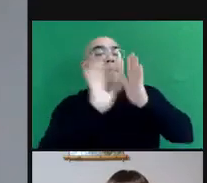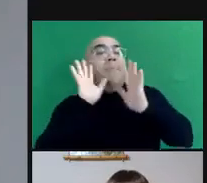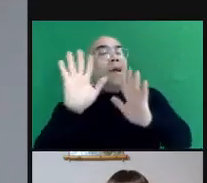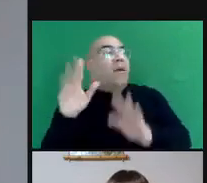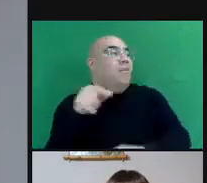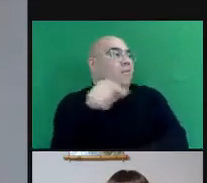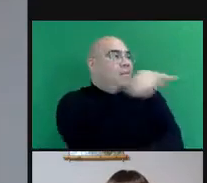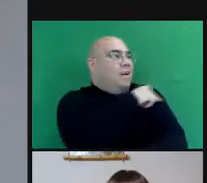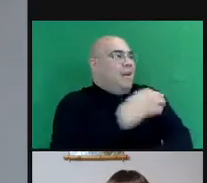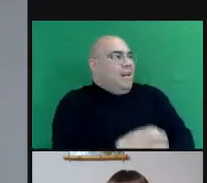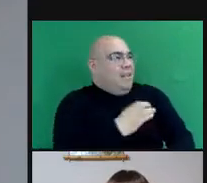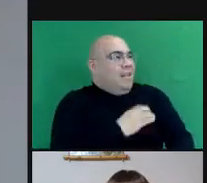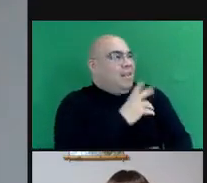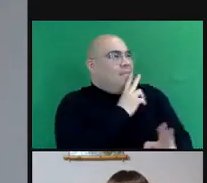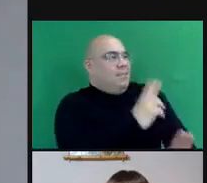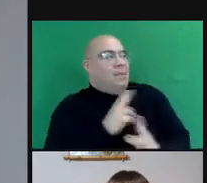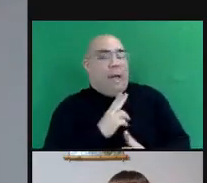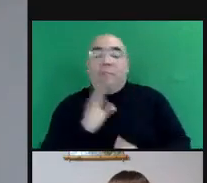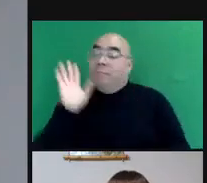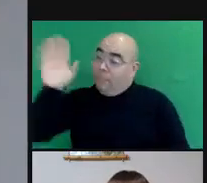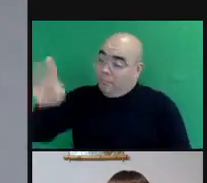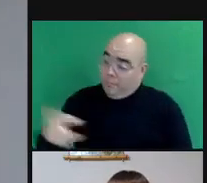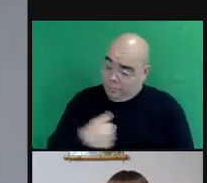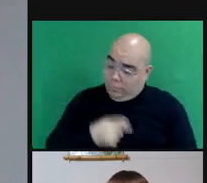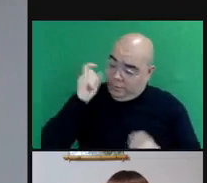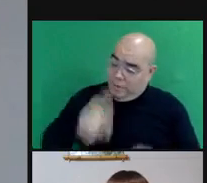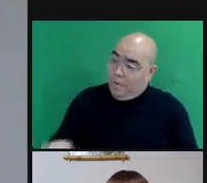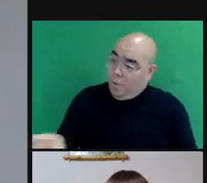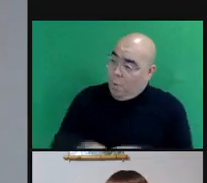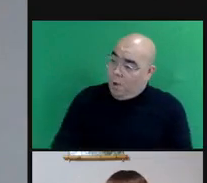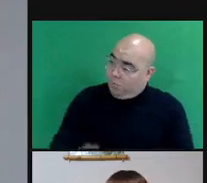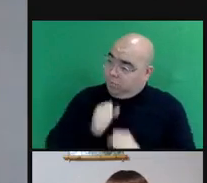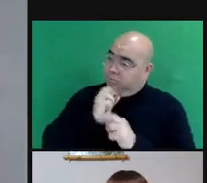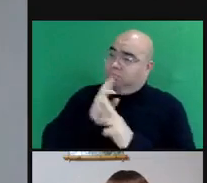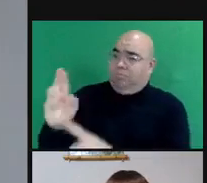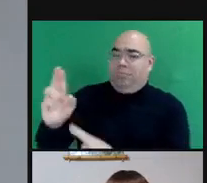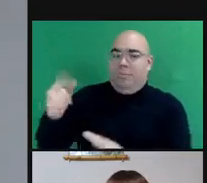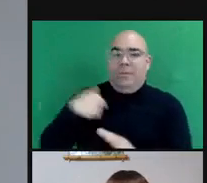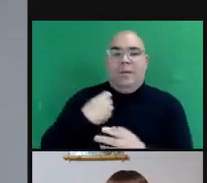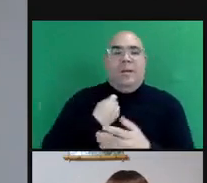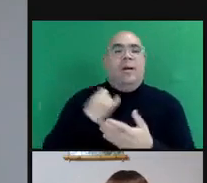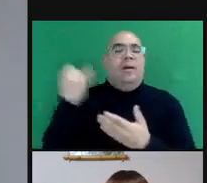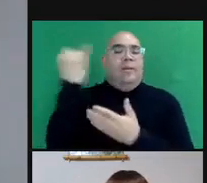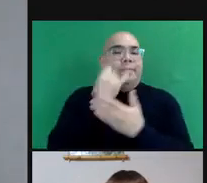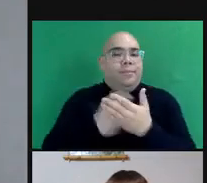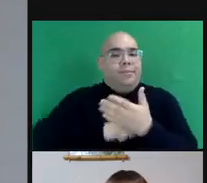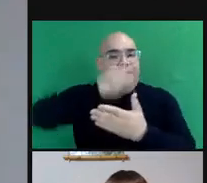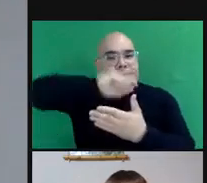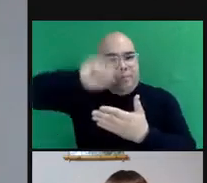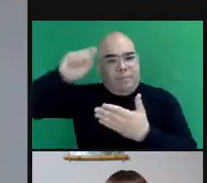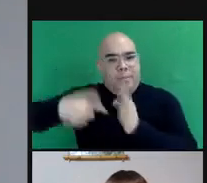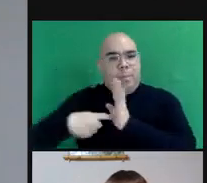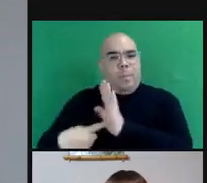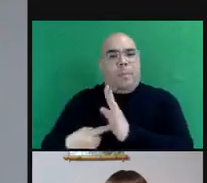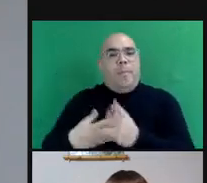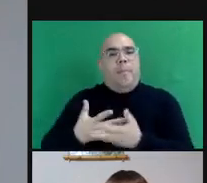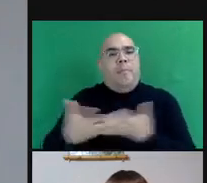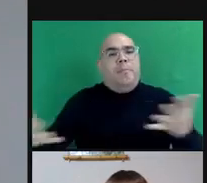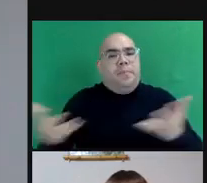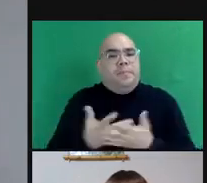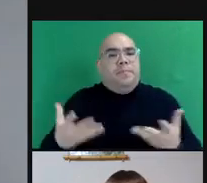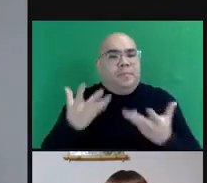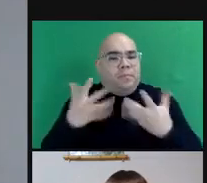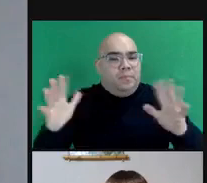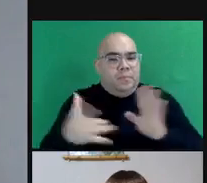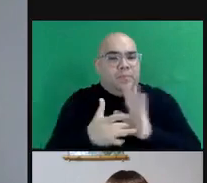que sea contestatario. Supremamente importante. ¿Qué hacemos en el grafiti diciendo las cosas que nadie más quiere ver? Alguien decía que el graffiti